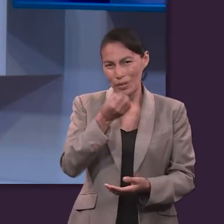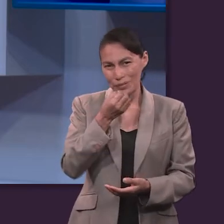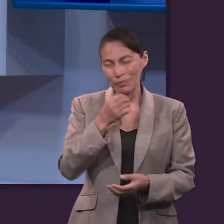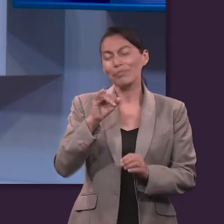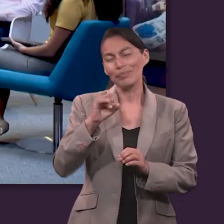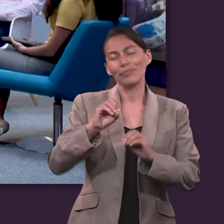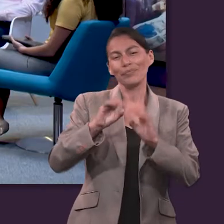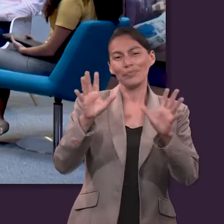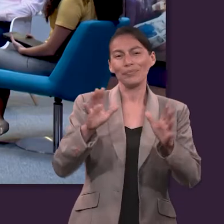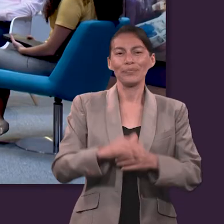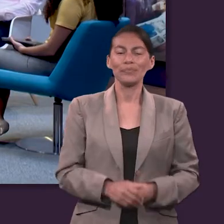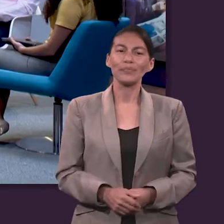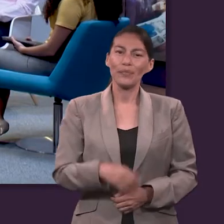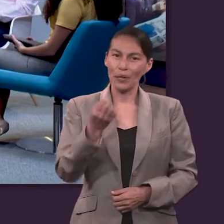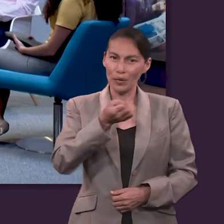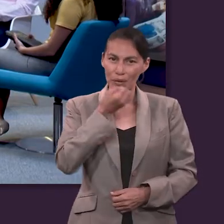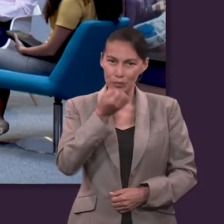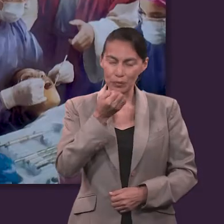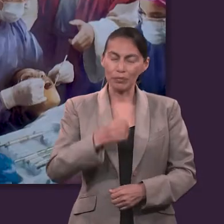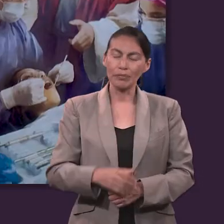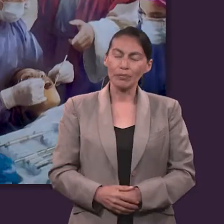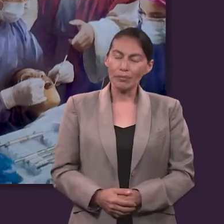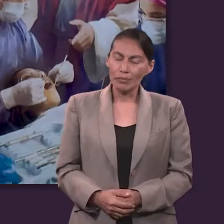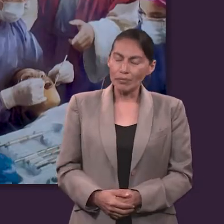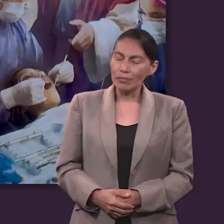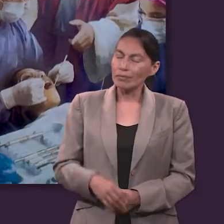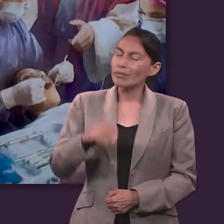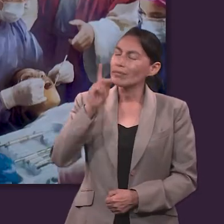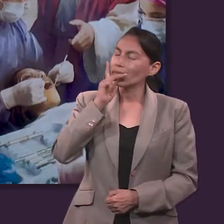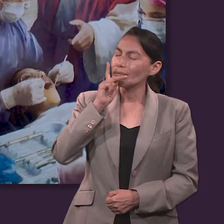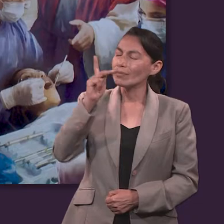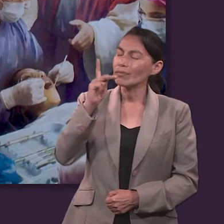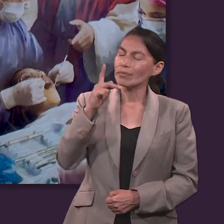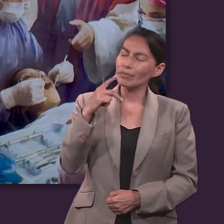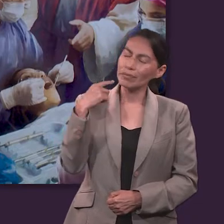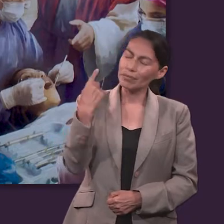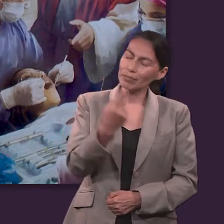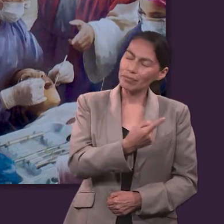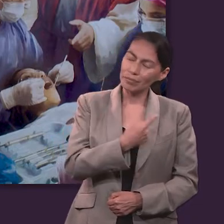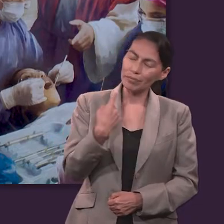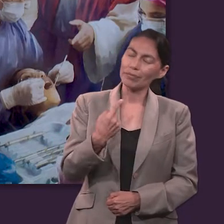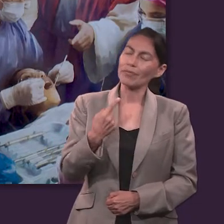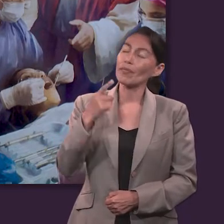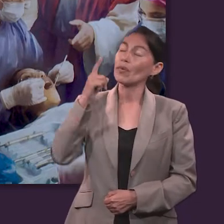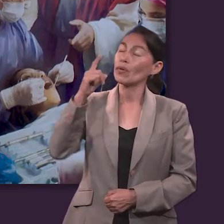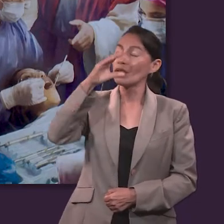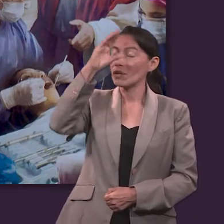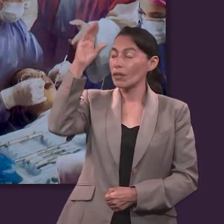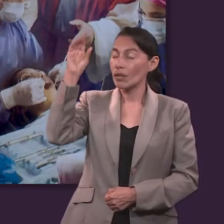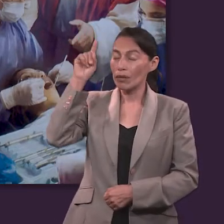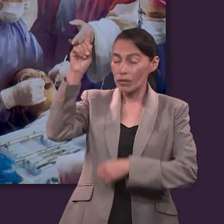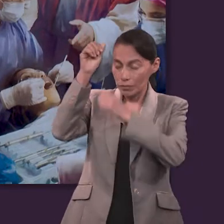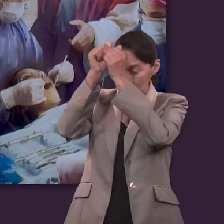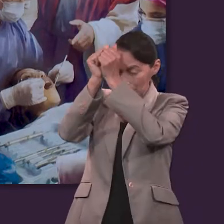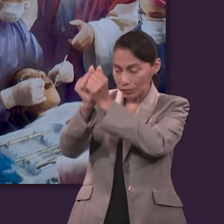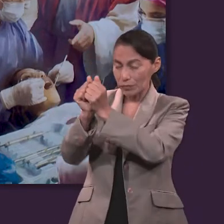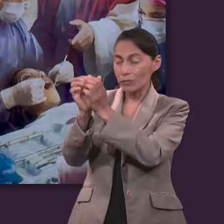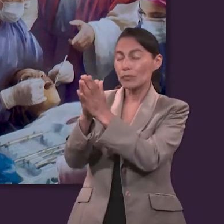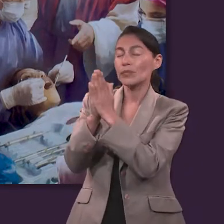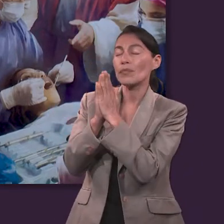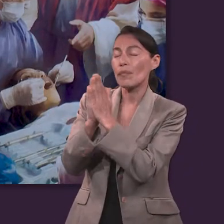¿te gustaría tener una oración? Claro que sí, oramos. Padre nuestro que estás en los cielos, pedimos de